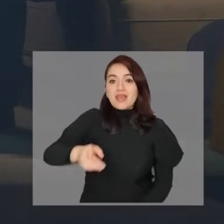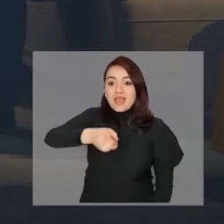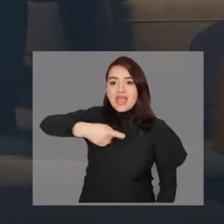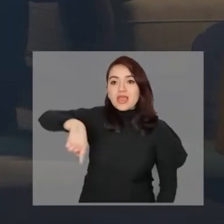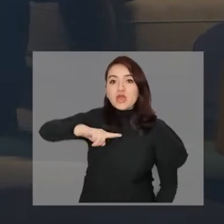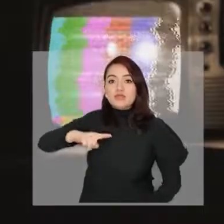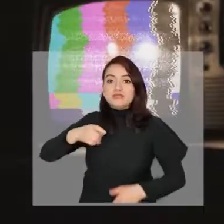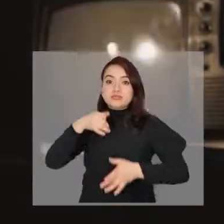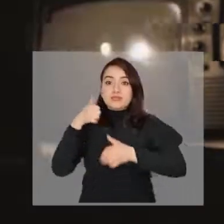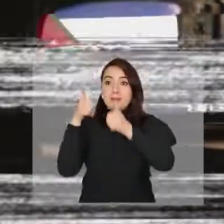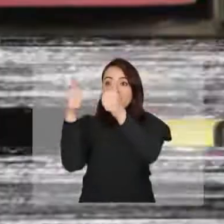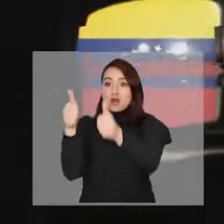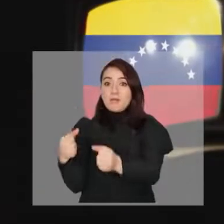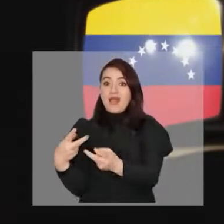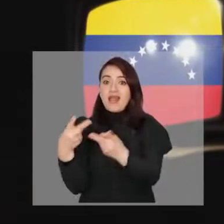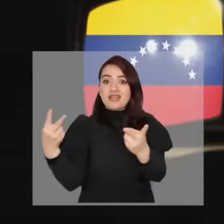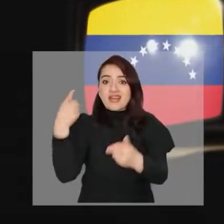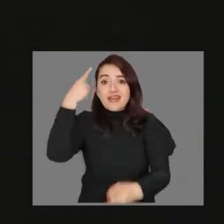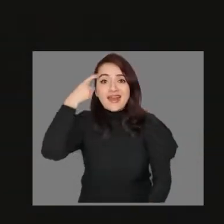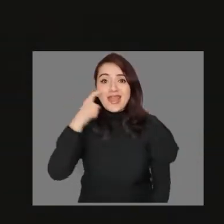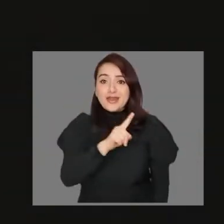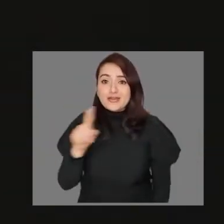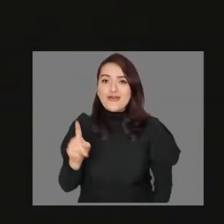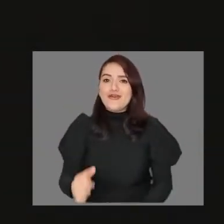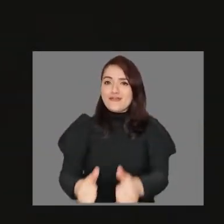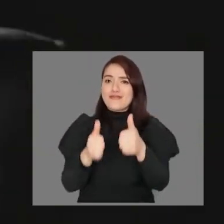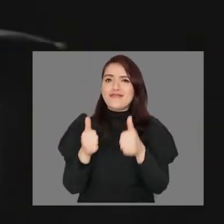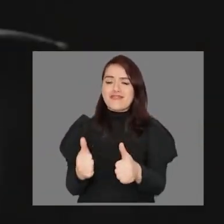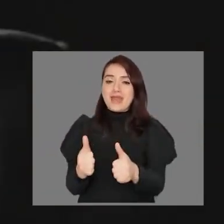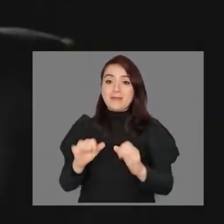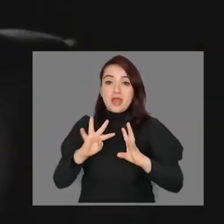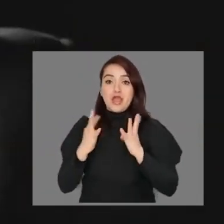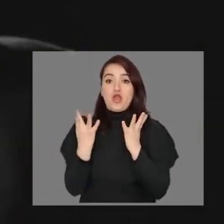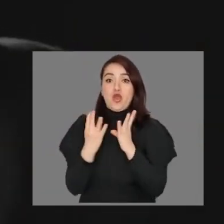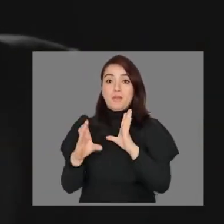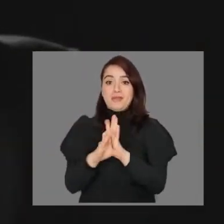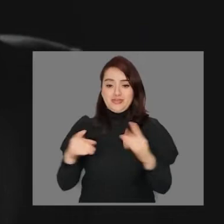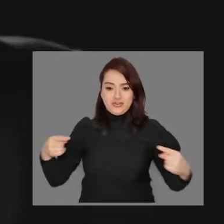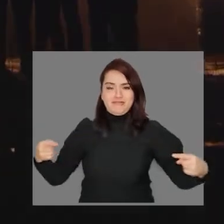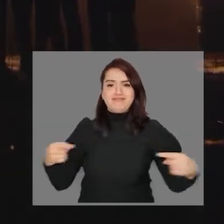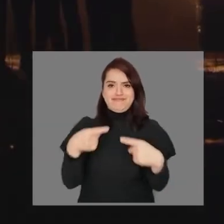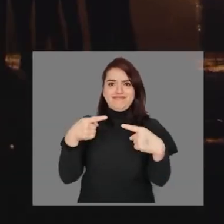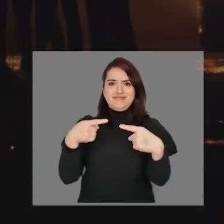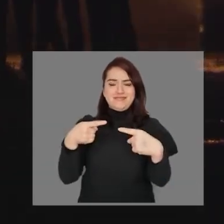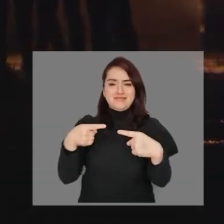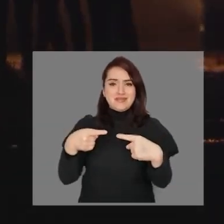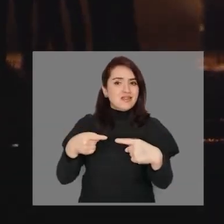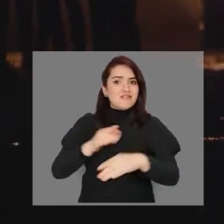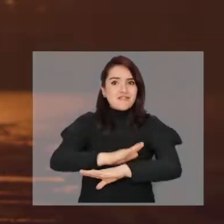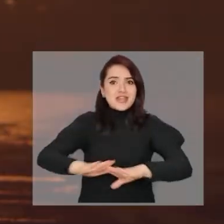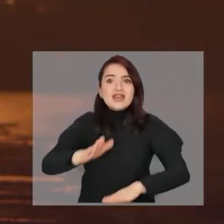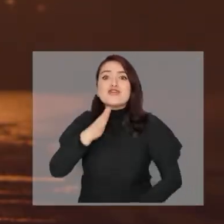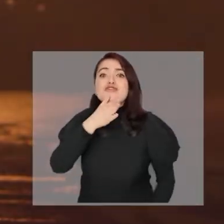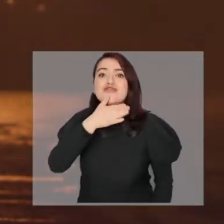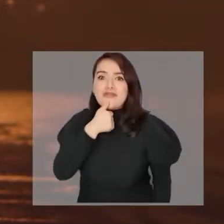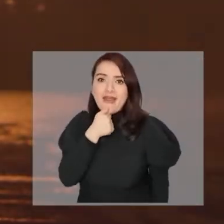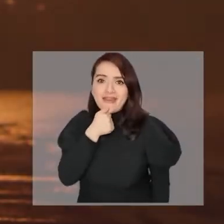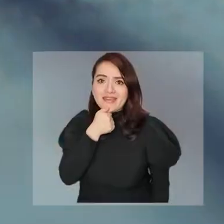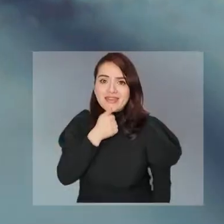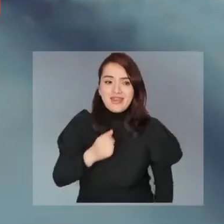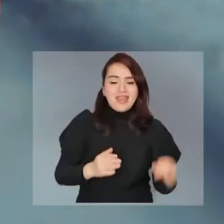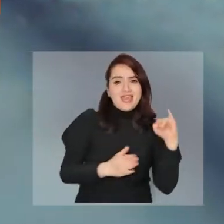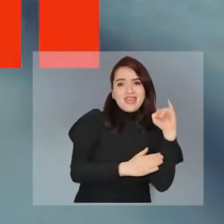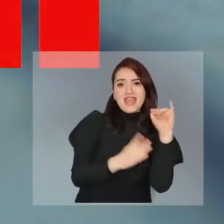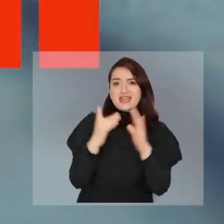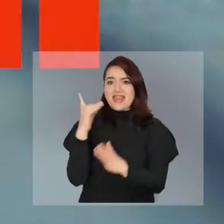se compran el cuento propagandero. Maldito este revanchismo constituyente que no ha parado. Son sus extremismos que nos